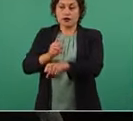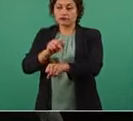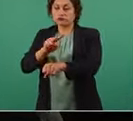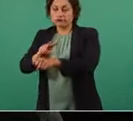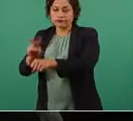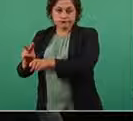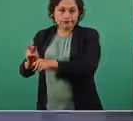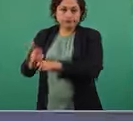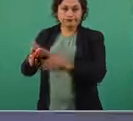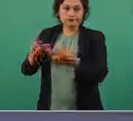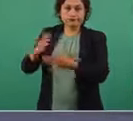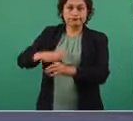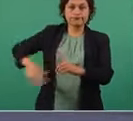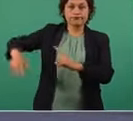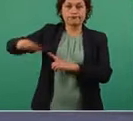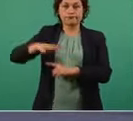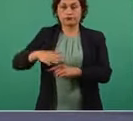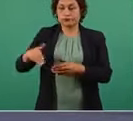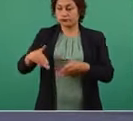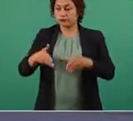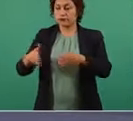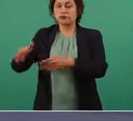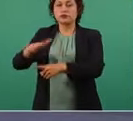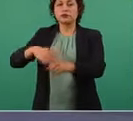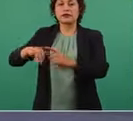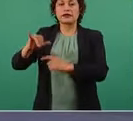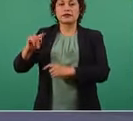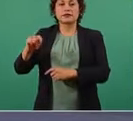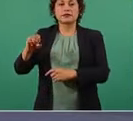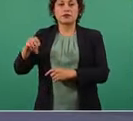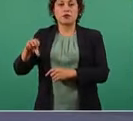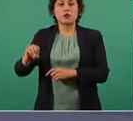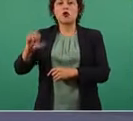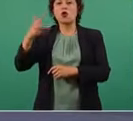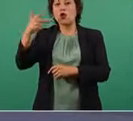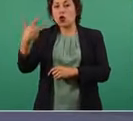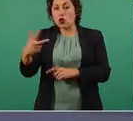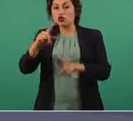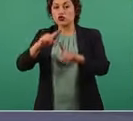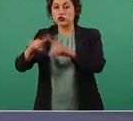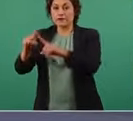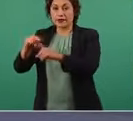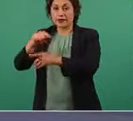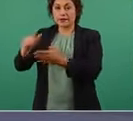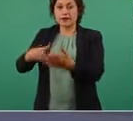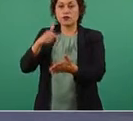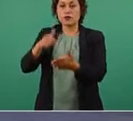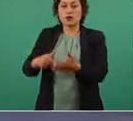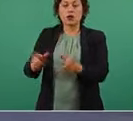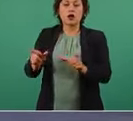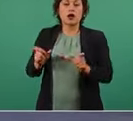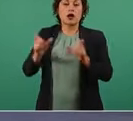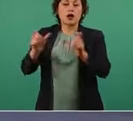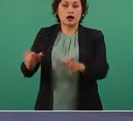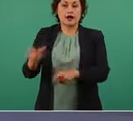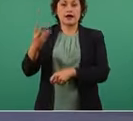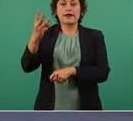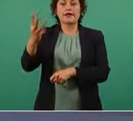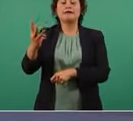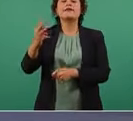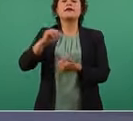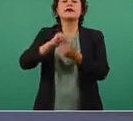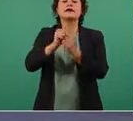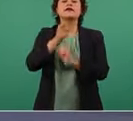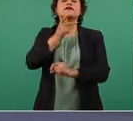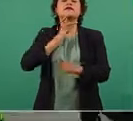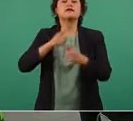todo lo largo del corredor. Se han brindado seguridad a 8 instalaciones estratégicas, 3 refinerías, 3 estaciones de